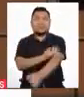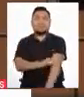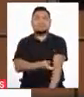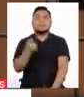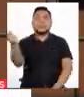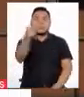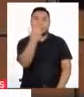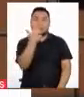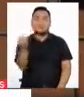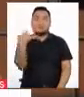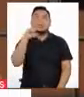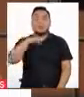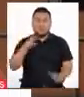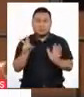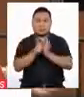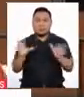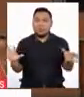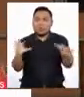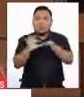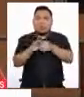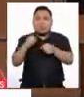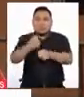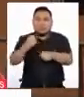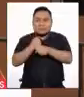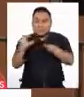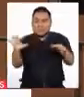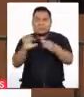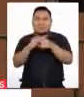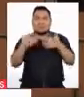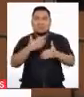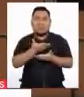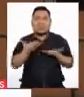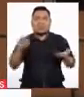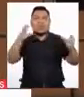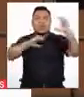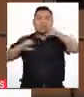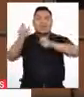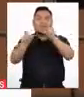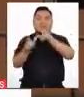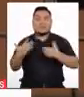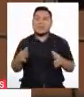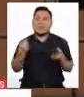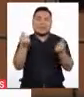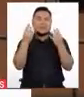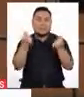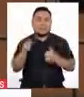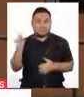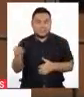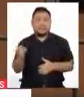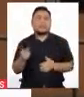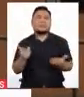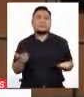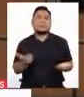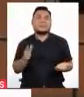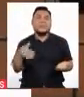muestran toda su voluntad para sumar esfuerzos y vamos a estar integrando los equipos de científicos para que inmediatamente se